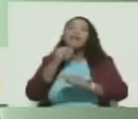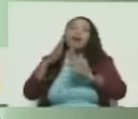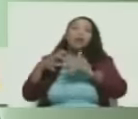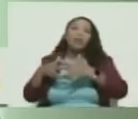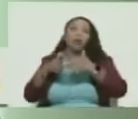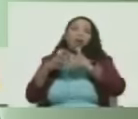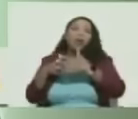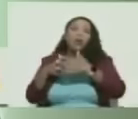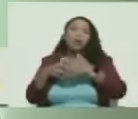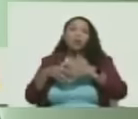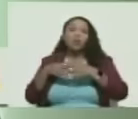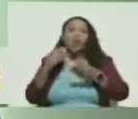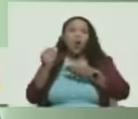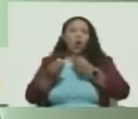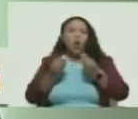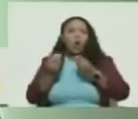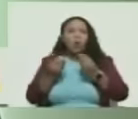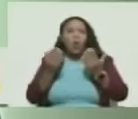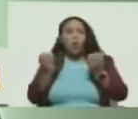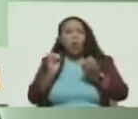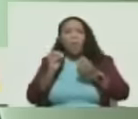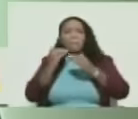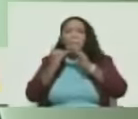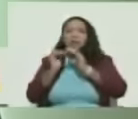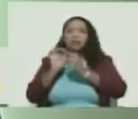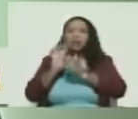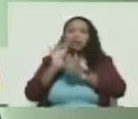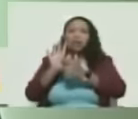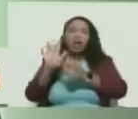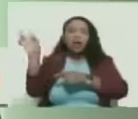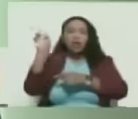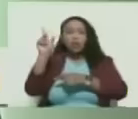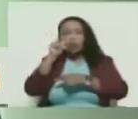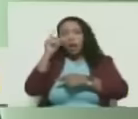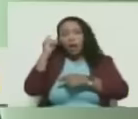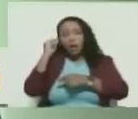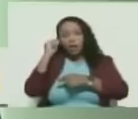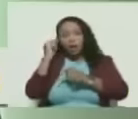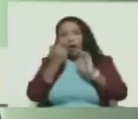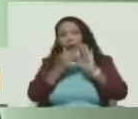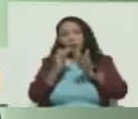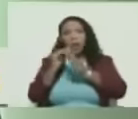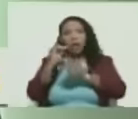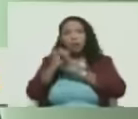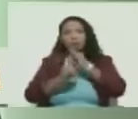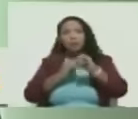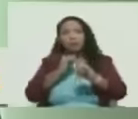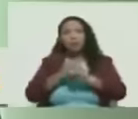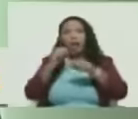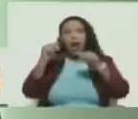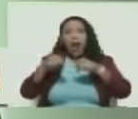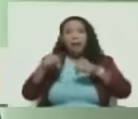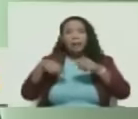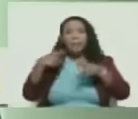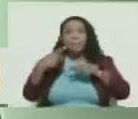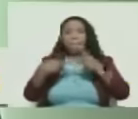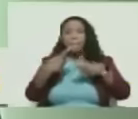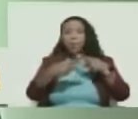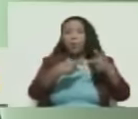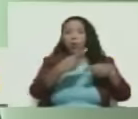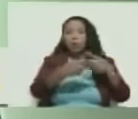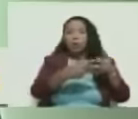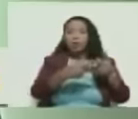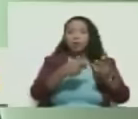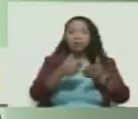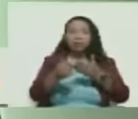¿Qué posición o qué mensaje se le puede enviar a los venezolanos, a la comunidad internacional, de que este es un proceso